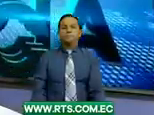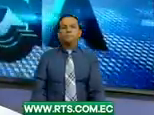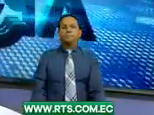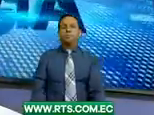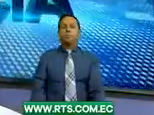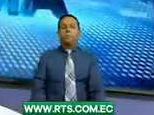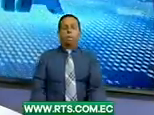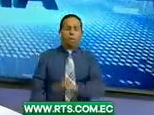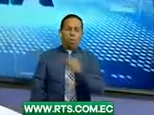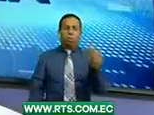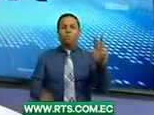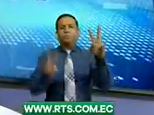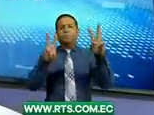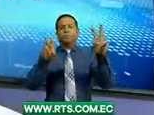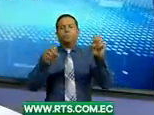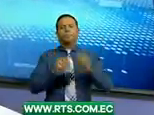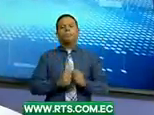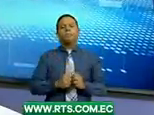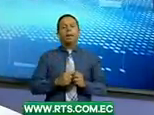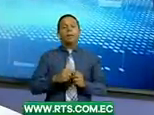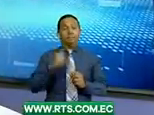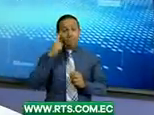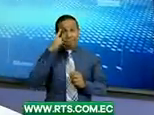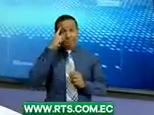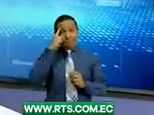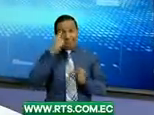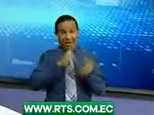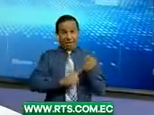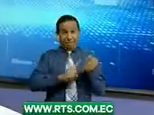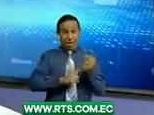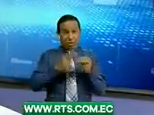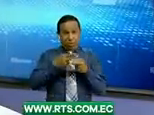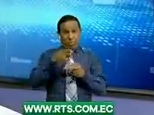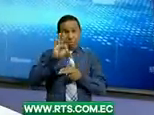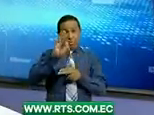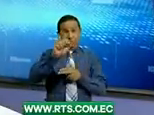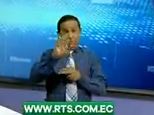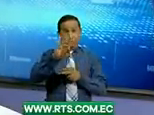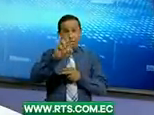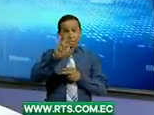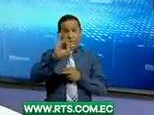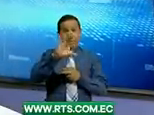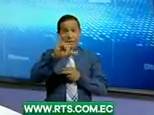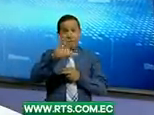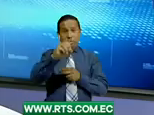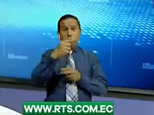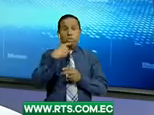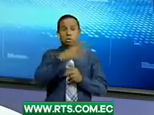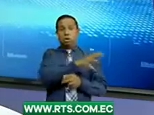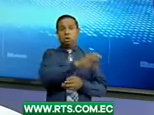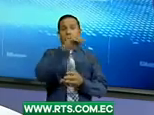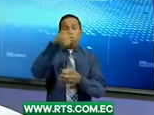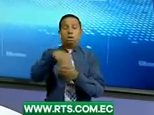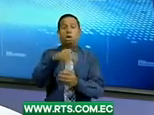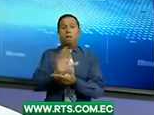En otro tema, Fabricio Correa no se presentará como testigo en el juicio por el caso Sobornos